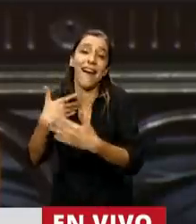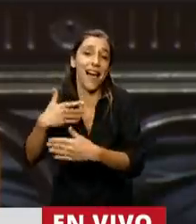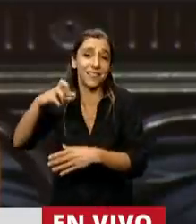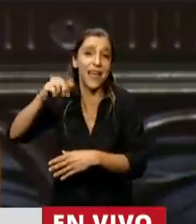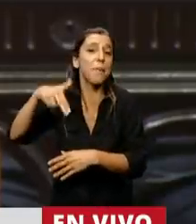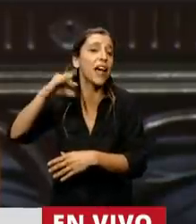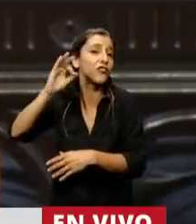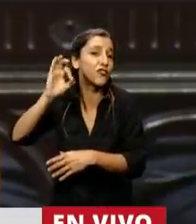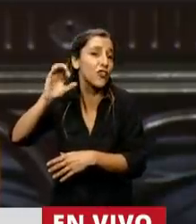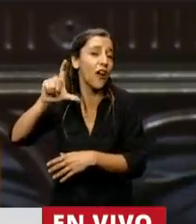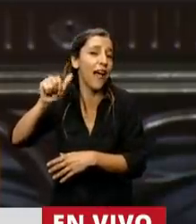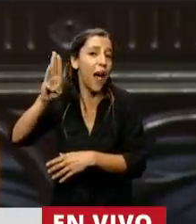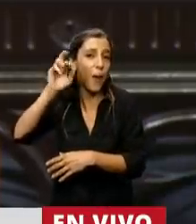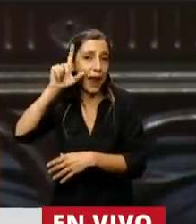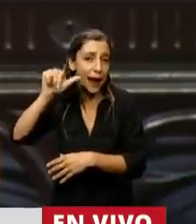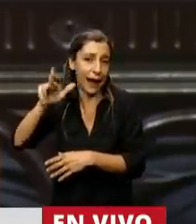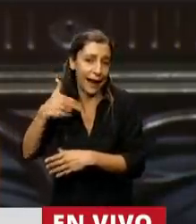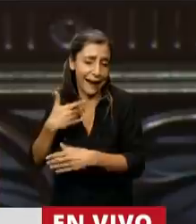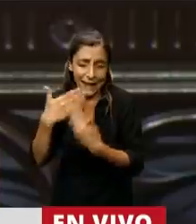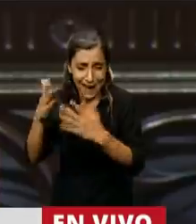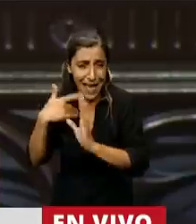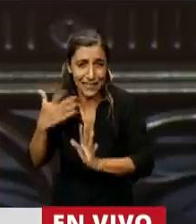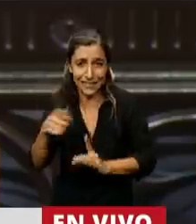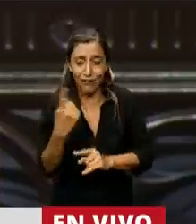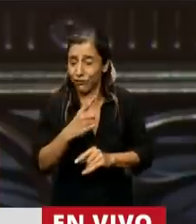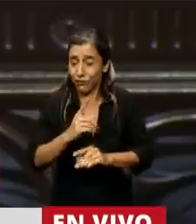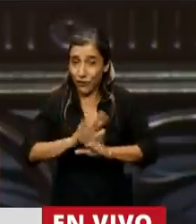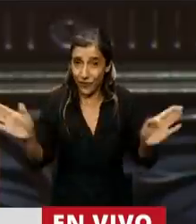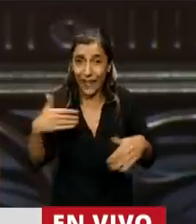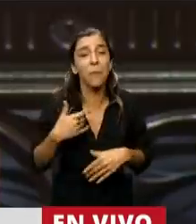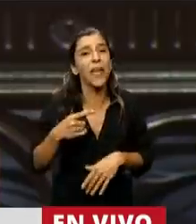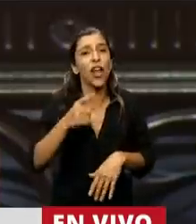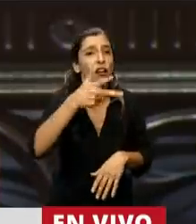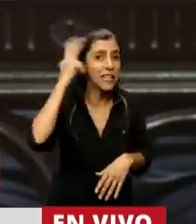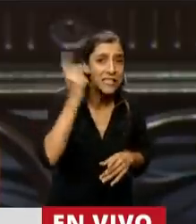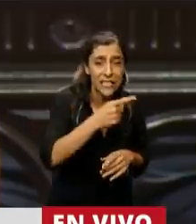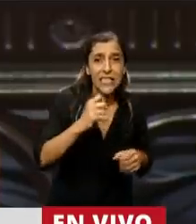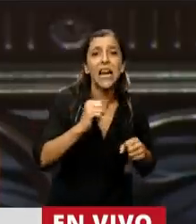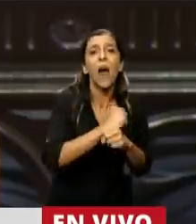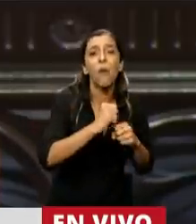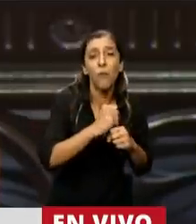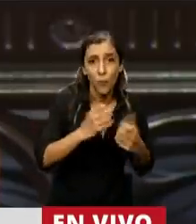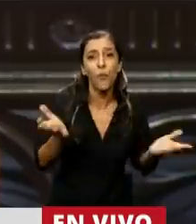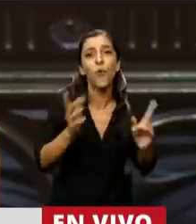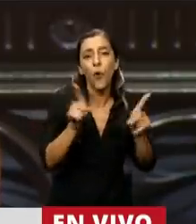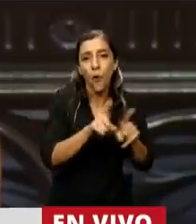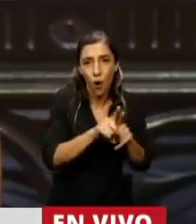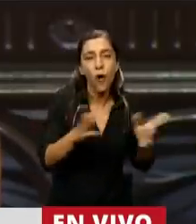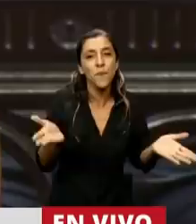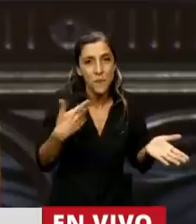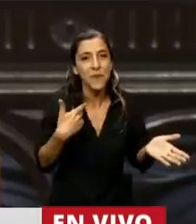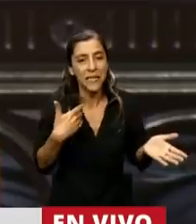tuvieron un retiro dos retiros primero y segundo retiro del 10% por el parlamento chileno para salirse del sistema de las afp